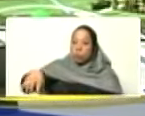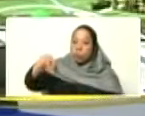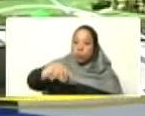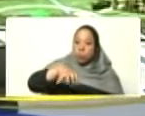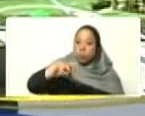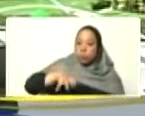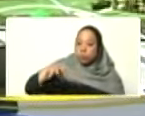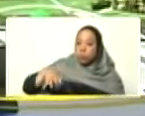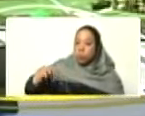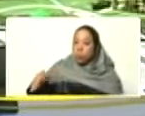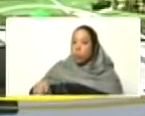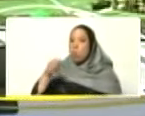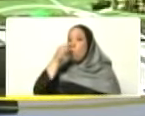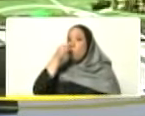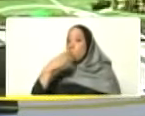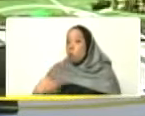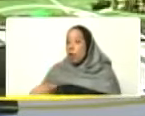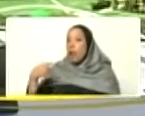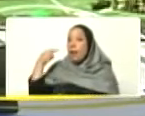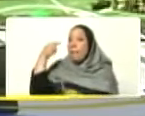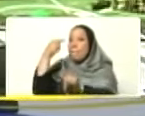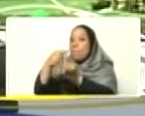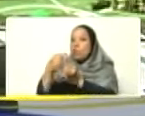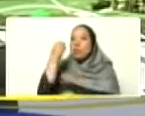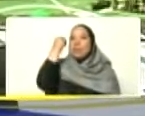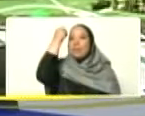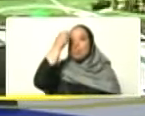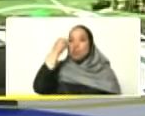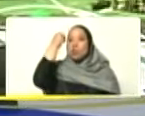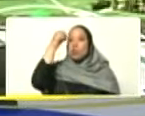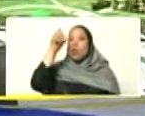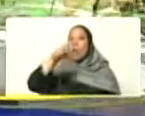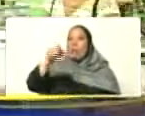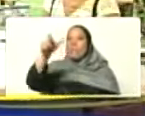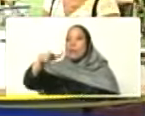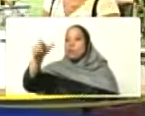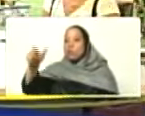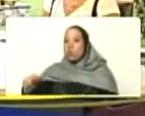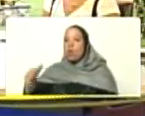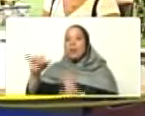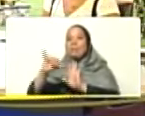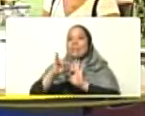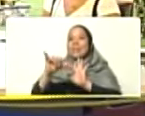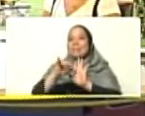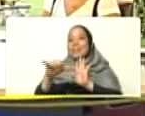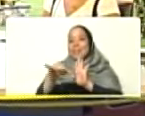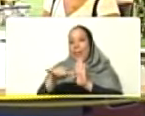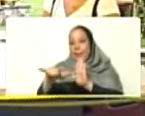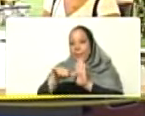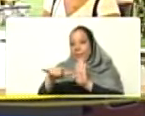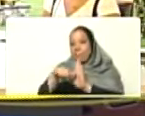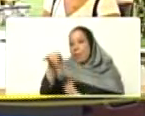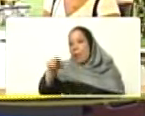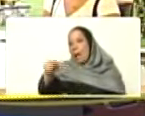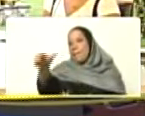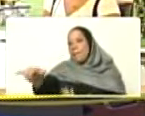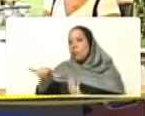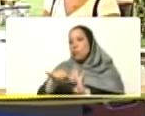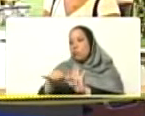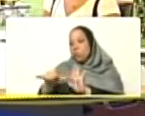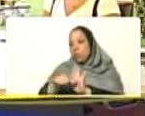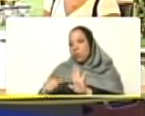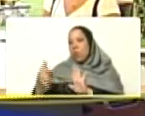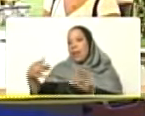reacción muy positiva al llamado por parte de los vecinos, las vecinas, por parte de